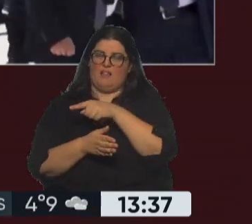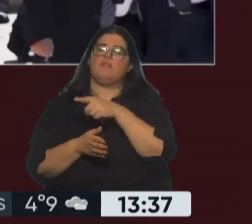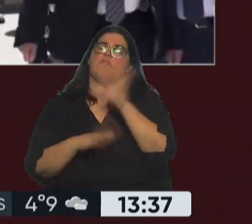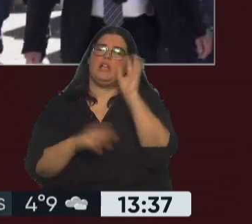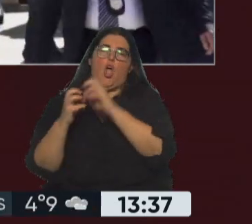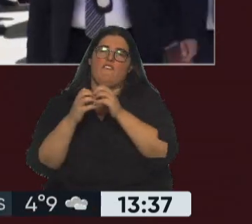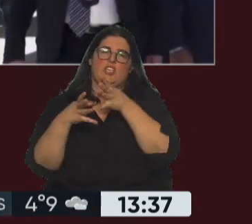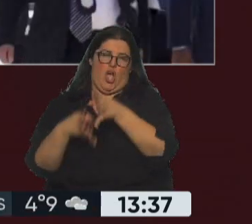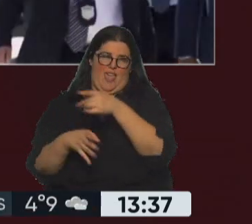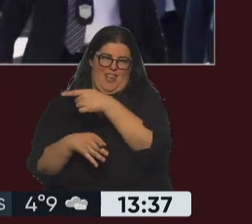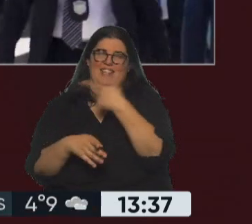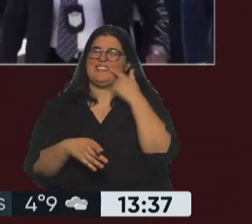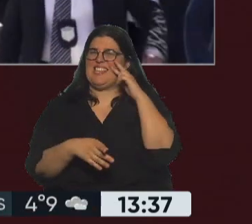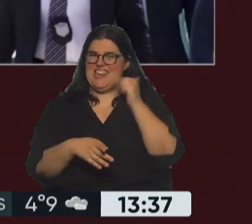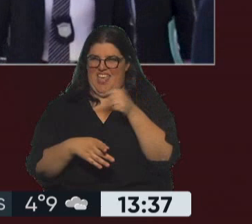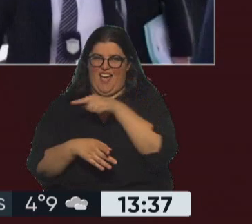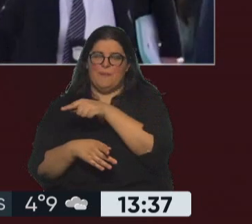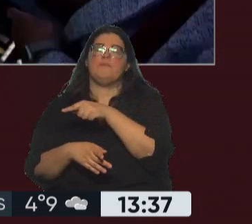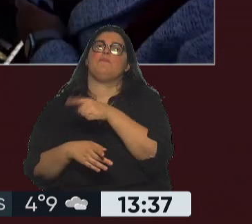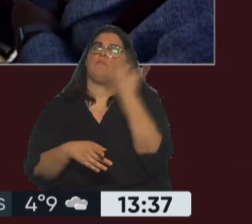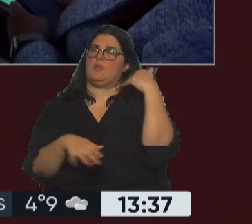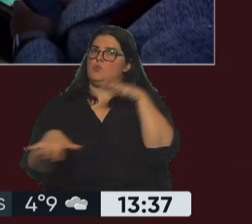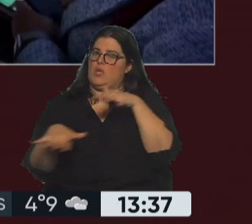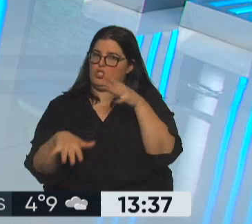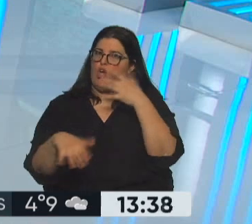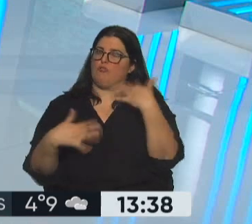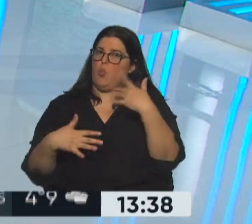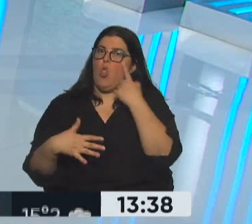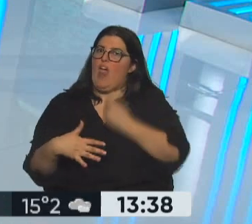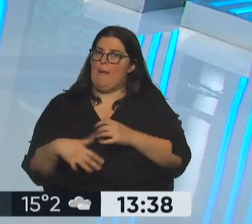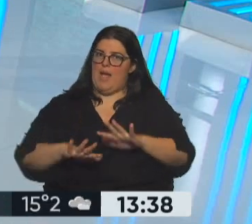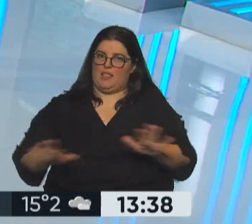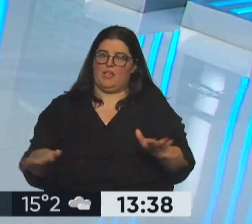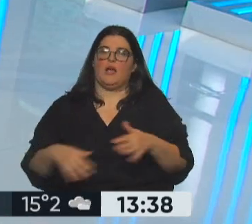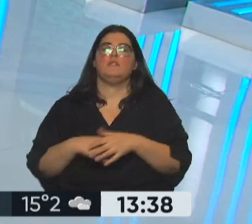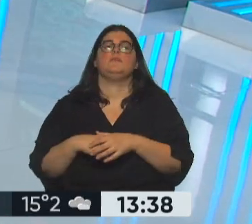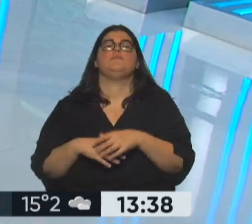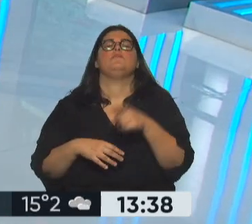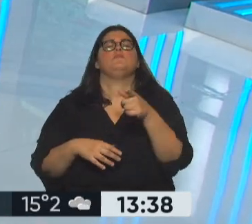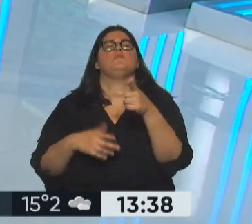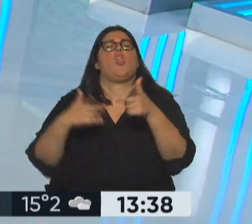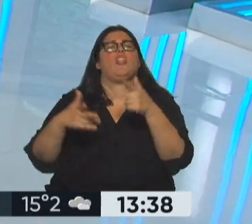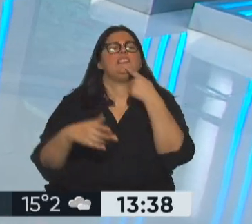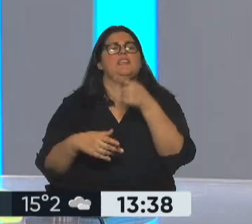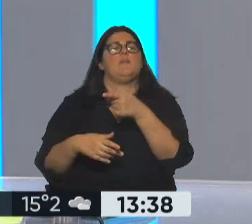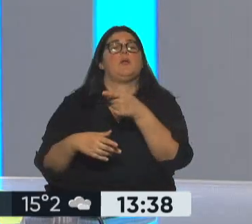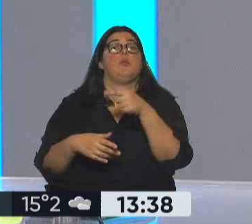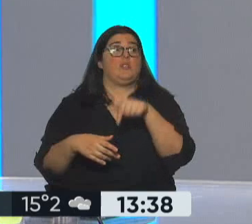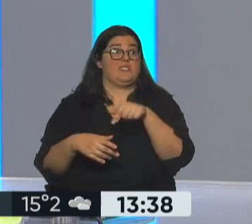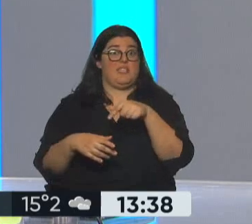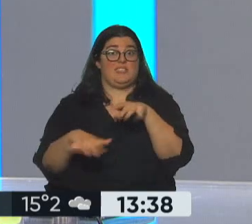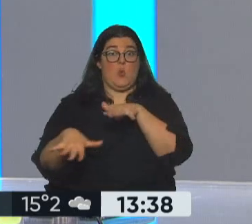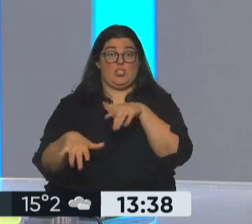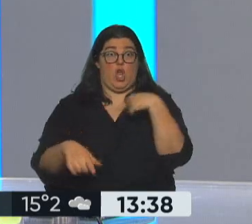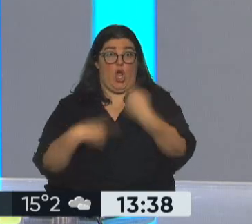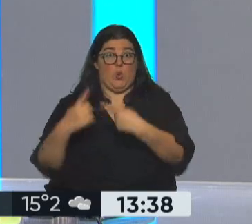en Siria, representaban una situación verdaderamente dramática para Europa. Que hay posibilidades, o sea, si se sigue con las tendencias actuales, de llegar